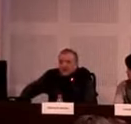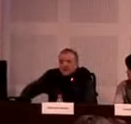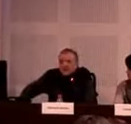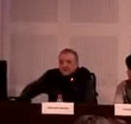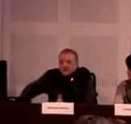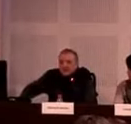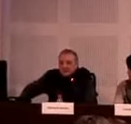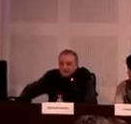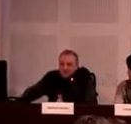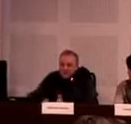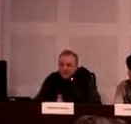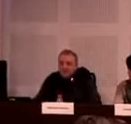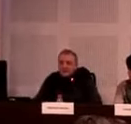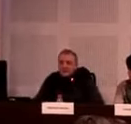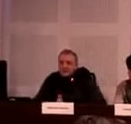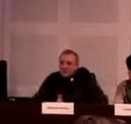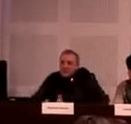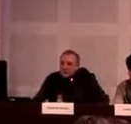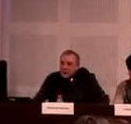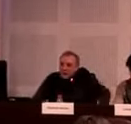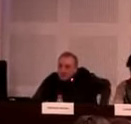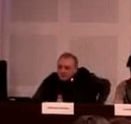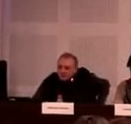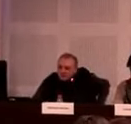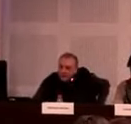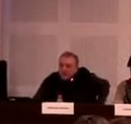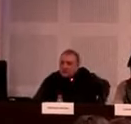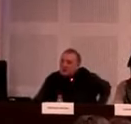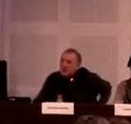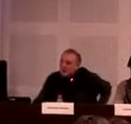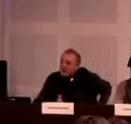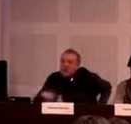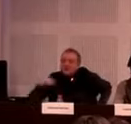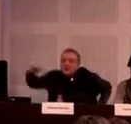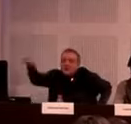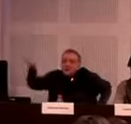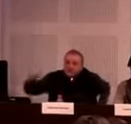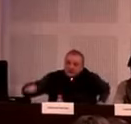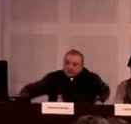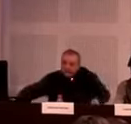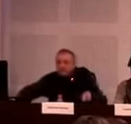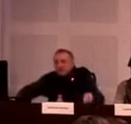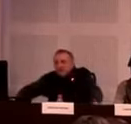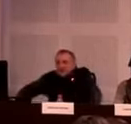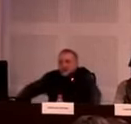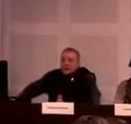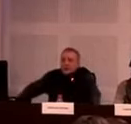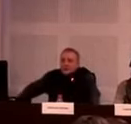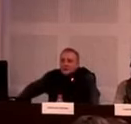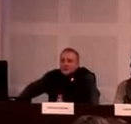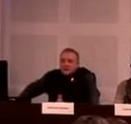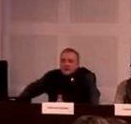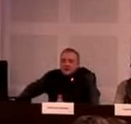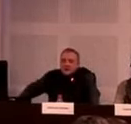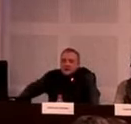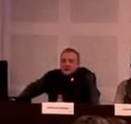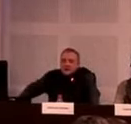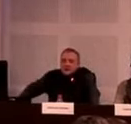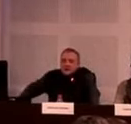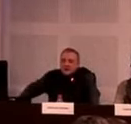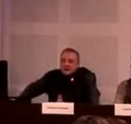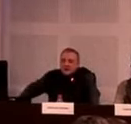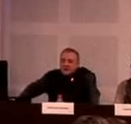pero bueno, pues para mí ha sido milagroso. Podía eyacular, claro, el orgasmo no se sentía,